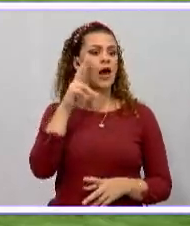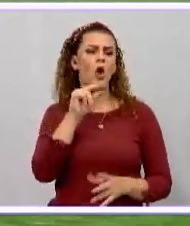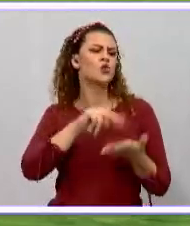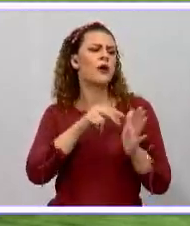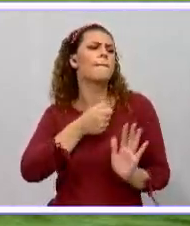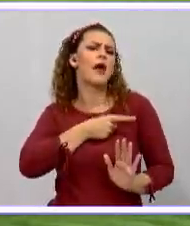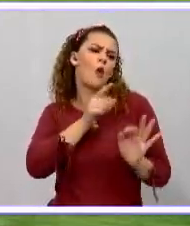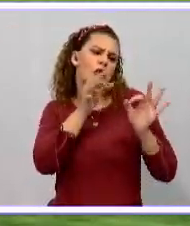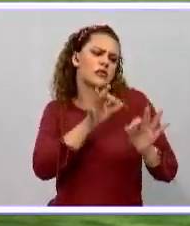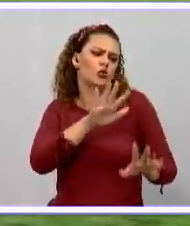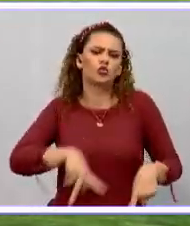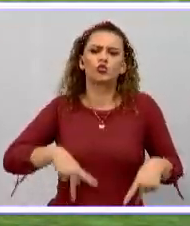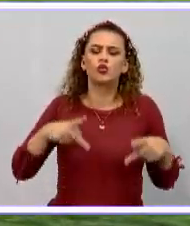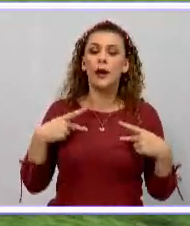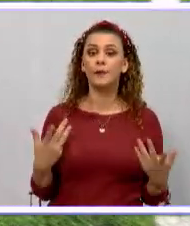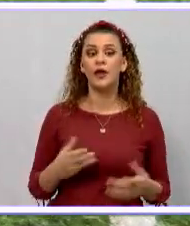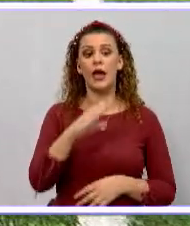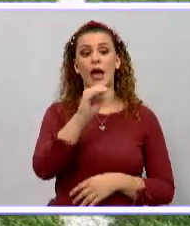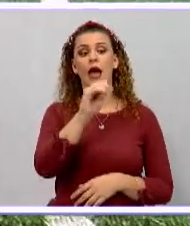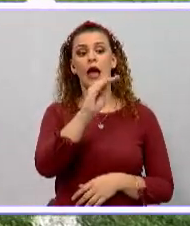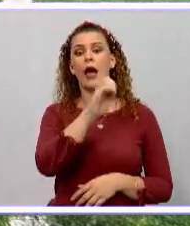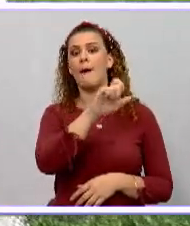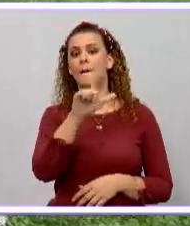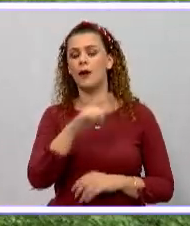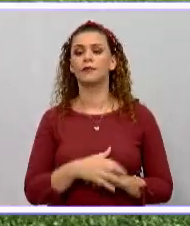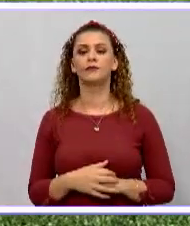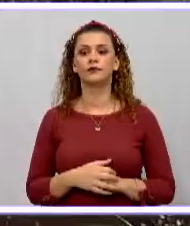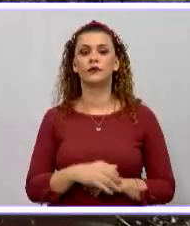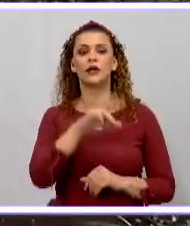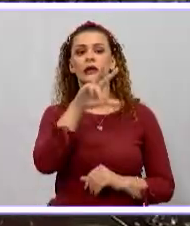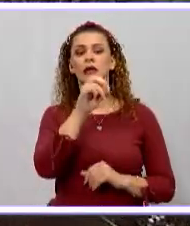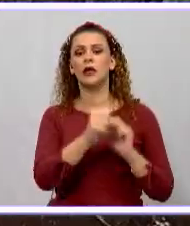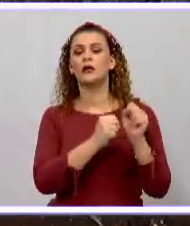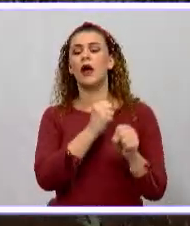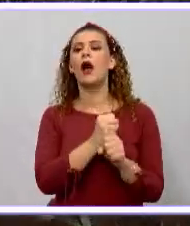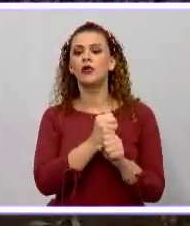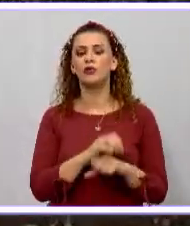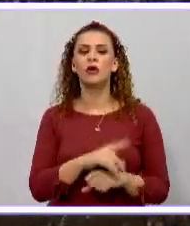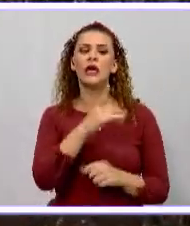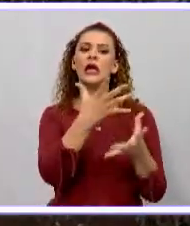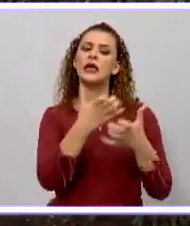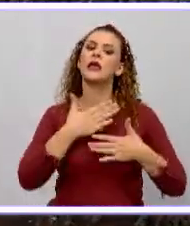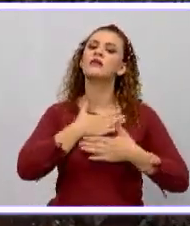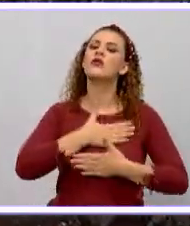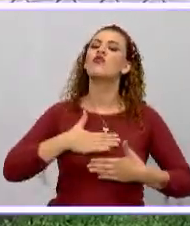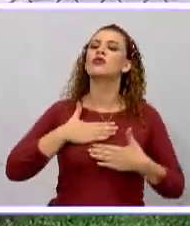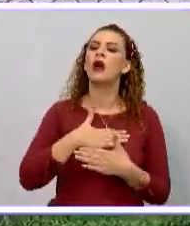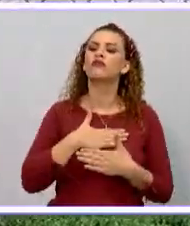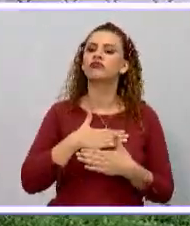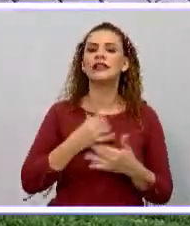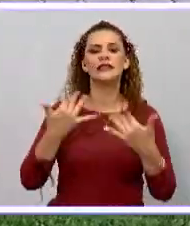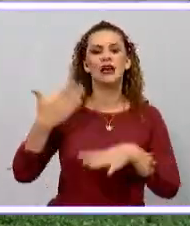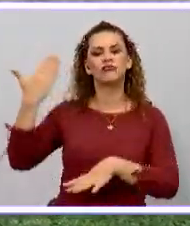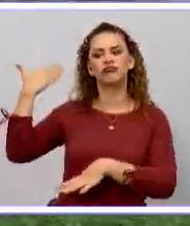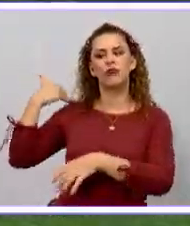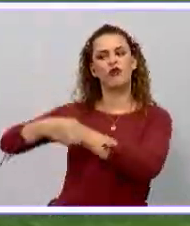es un pecado es una decisión de vida de que Campbell A sus 30 años quiere disfrutar lo que